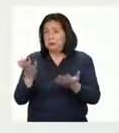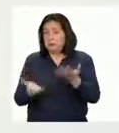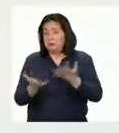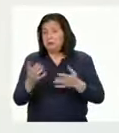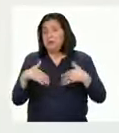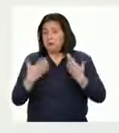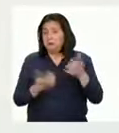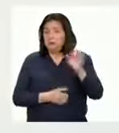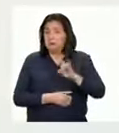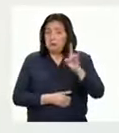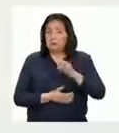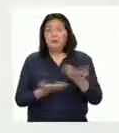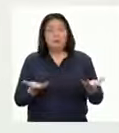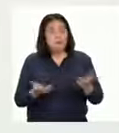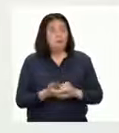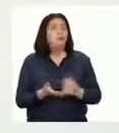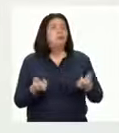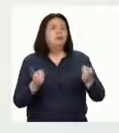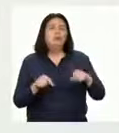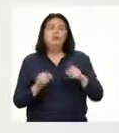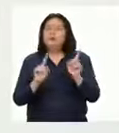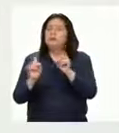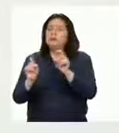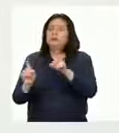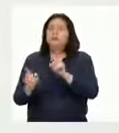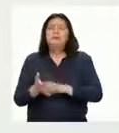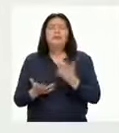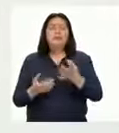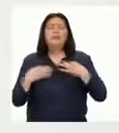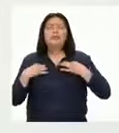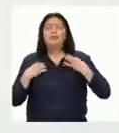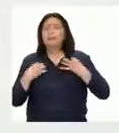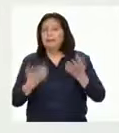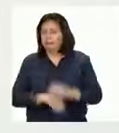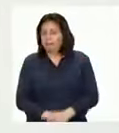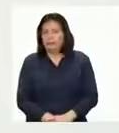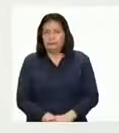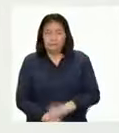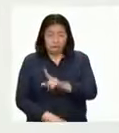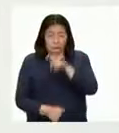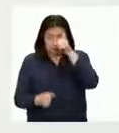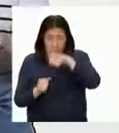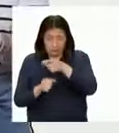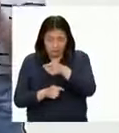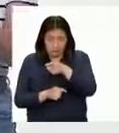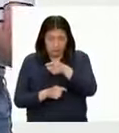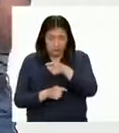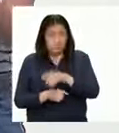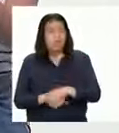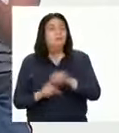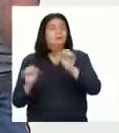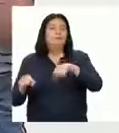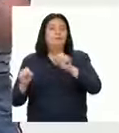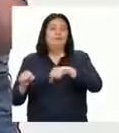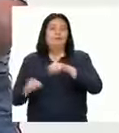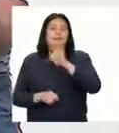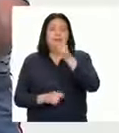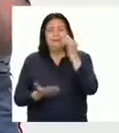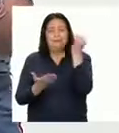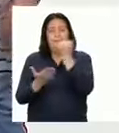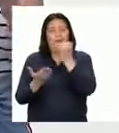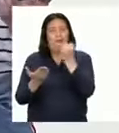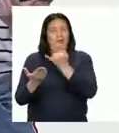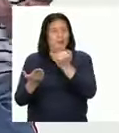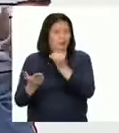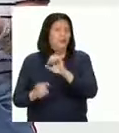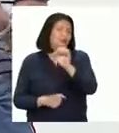sea útil específicamente para cuando preguntemos por las vestimentas. ¿La recuerdas? Sí, profe, los